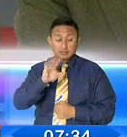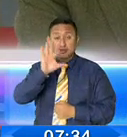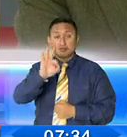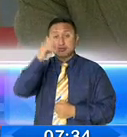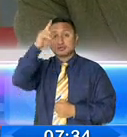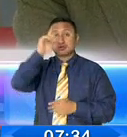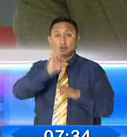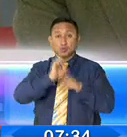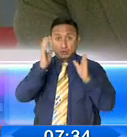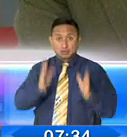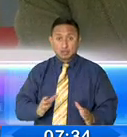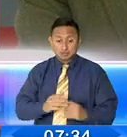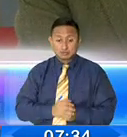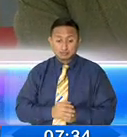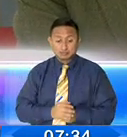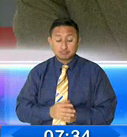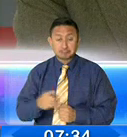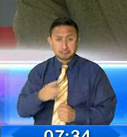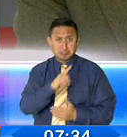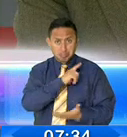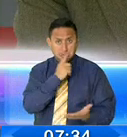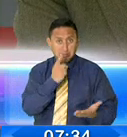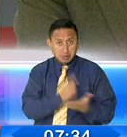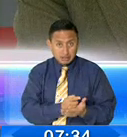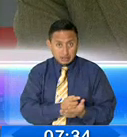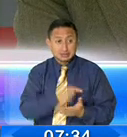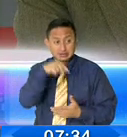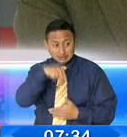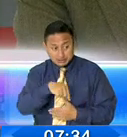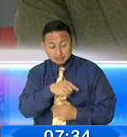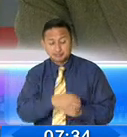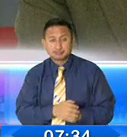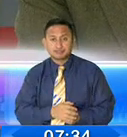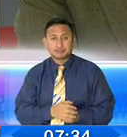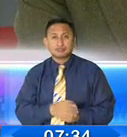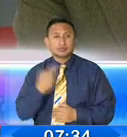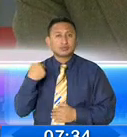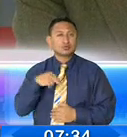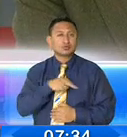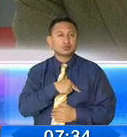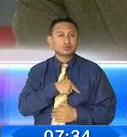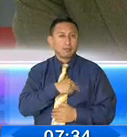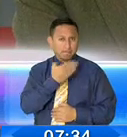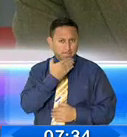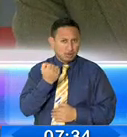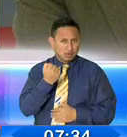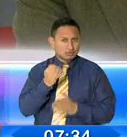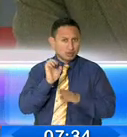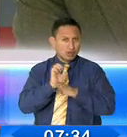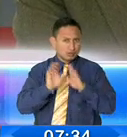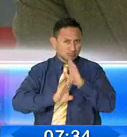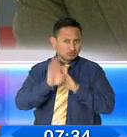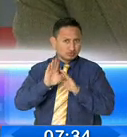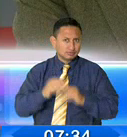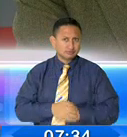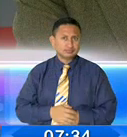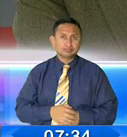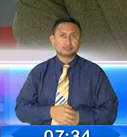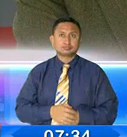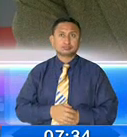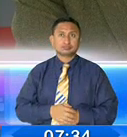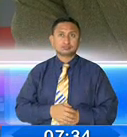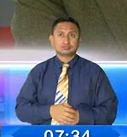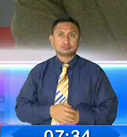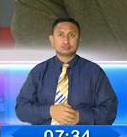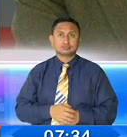ecuatorianos. Si esto se hace realidad, de este ofrecimiento, ¿nosotros estaríamos en mejor situación? Estaríamos en mejor